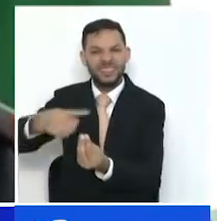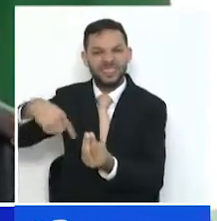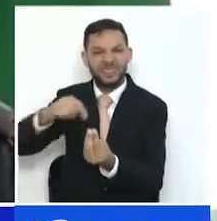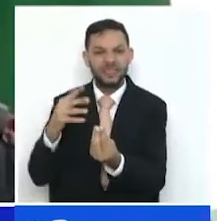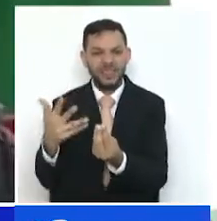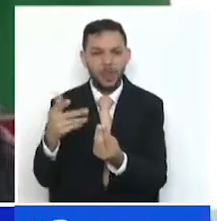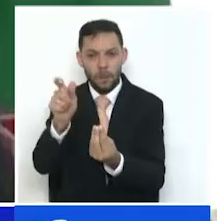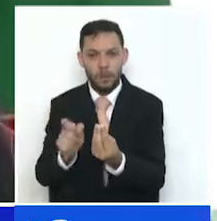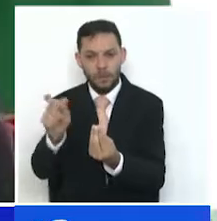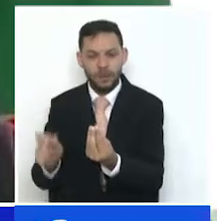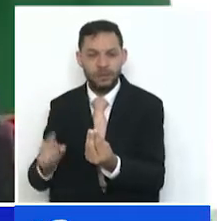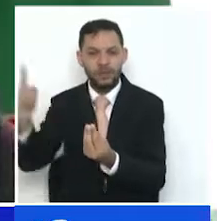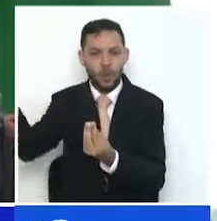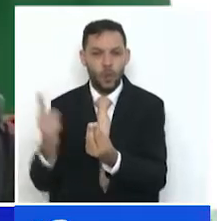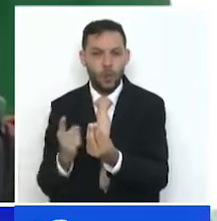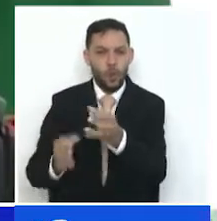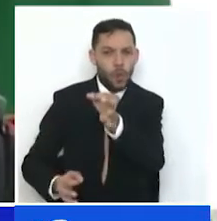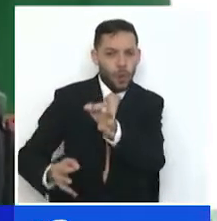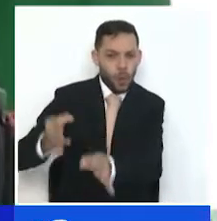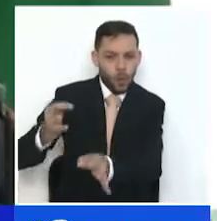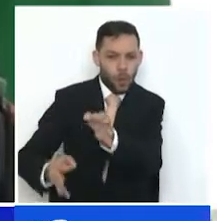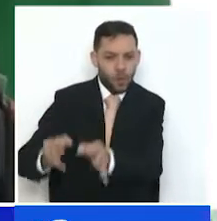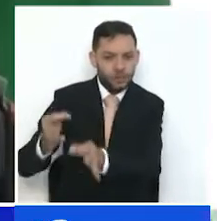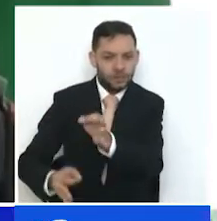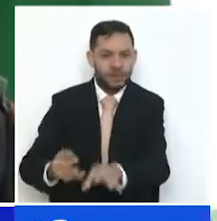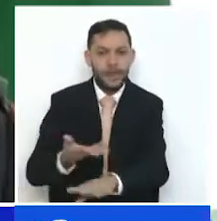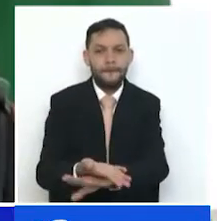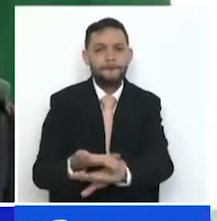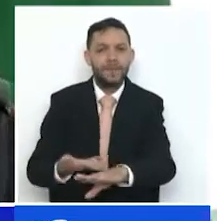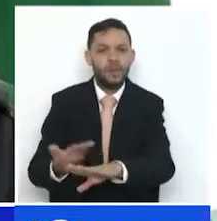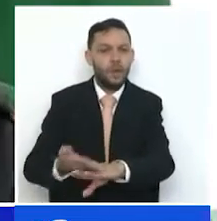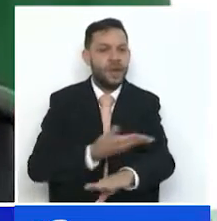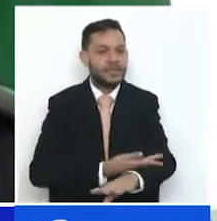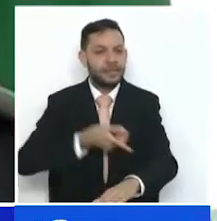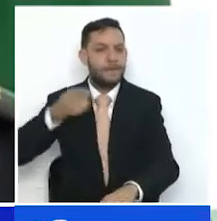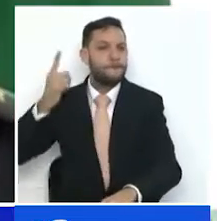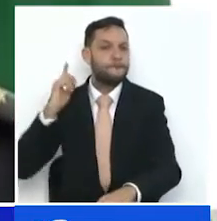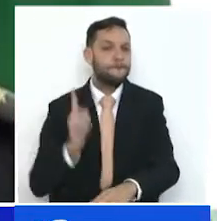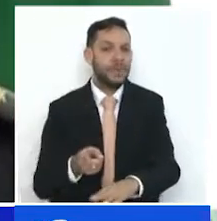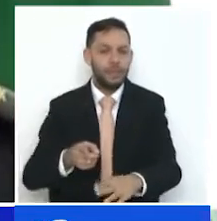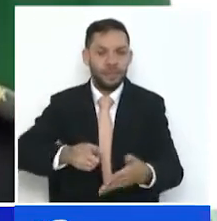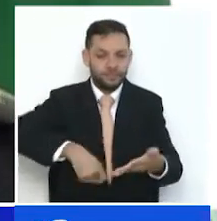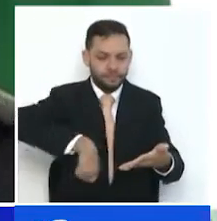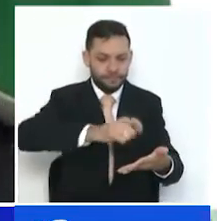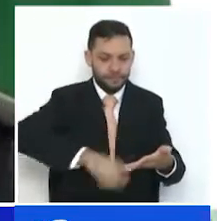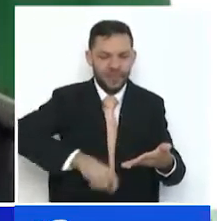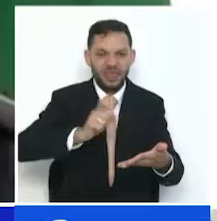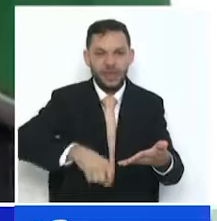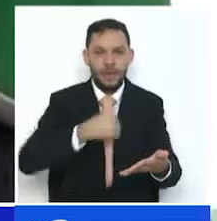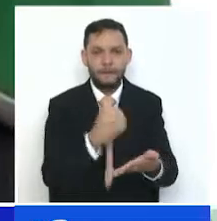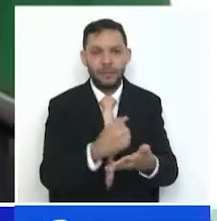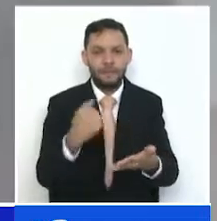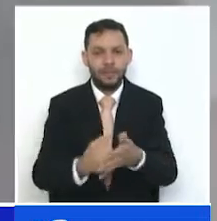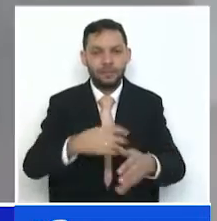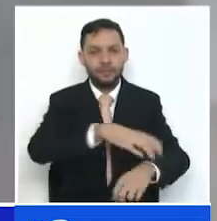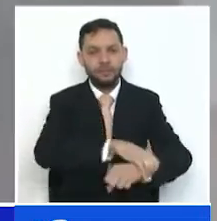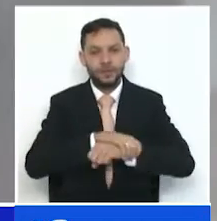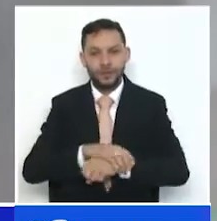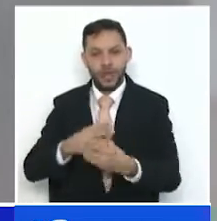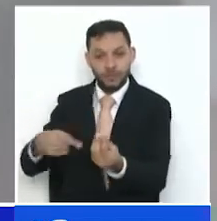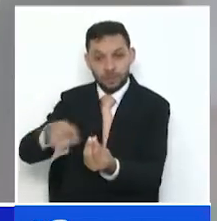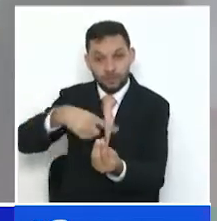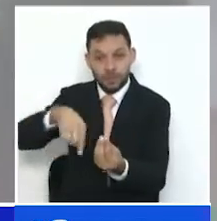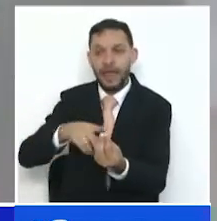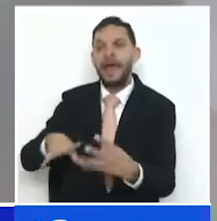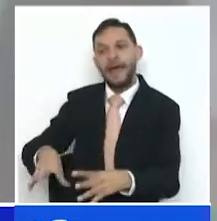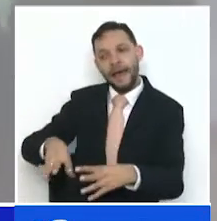autoridad competente, quien les solicitaba, y estos sujetos aceptaron cargos. Alias El